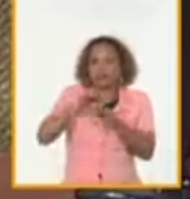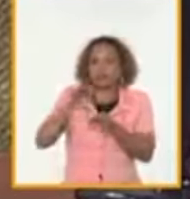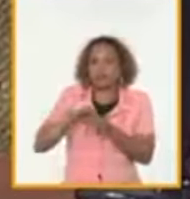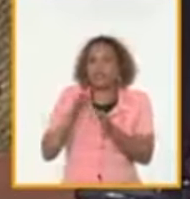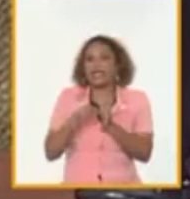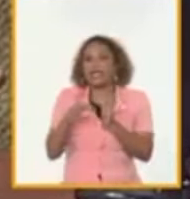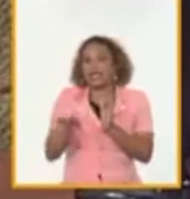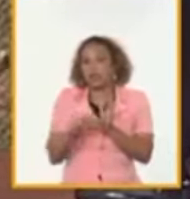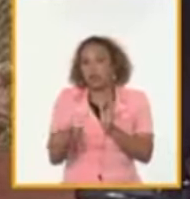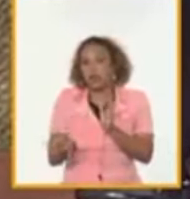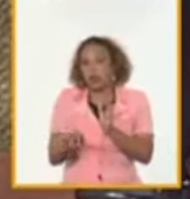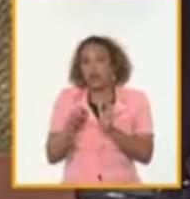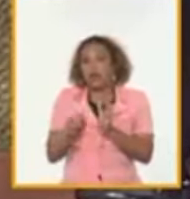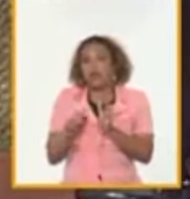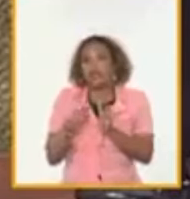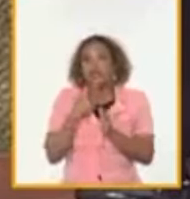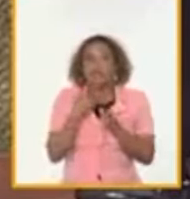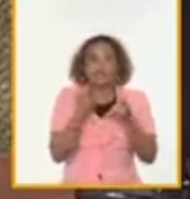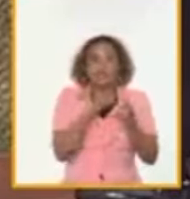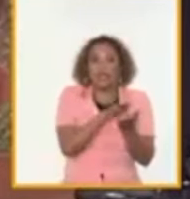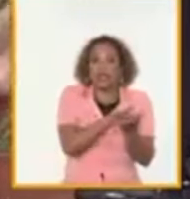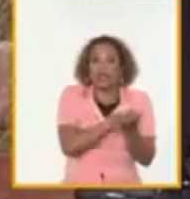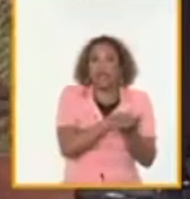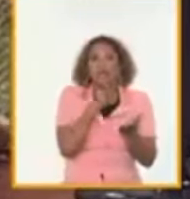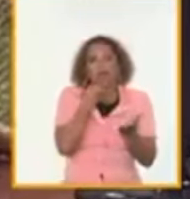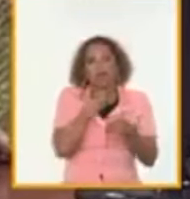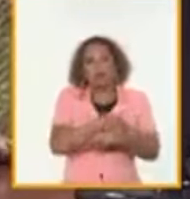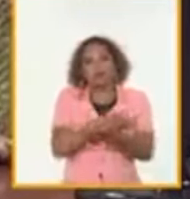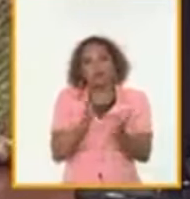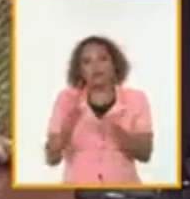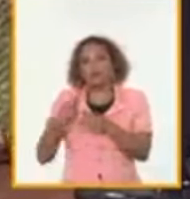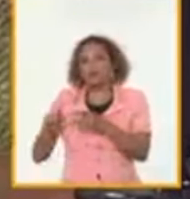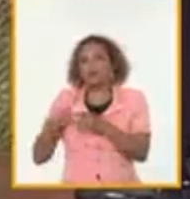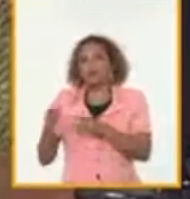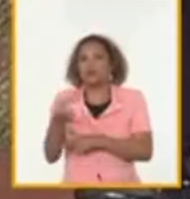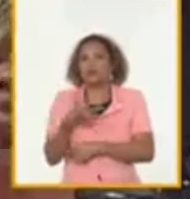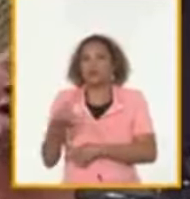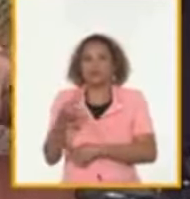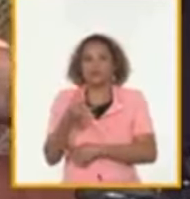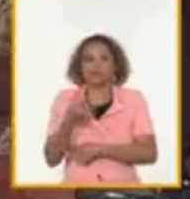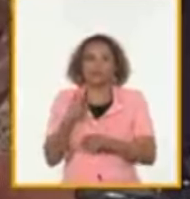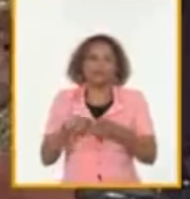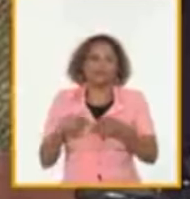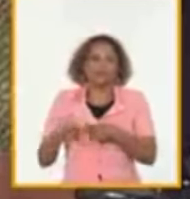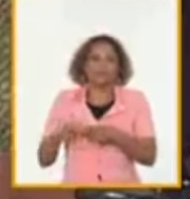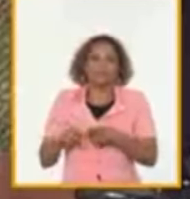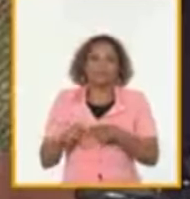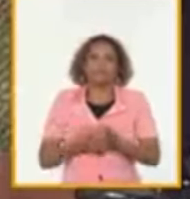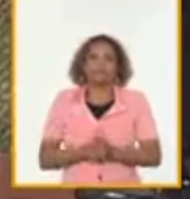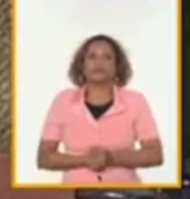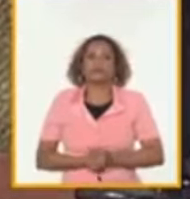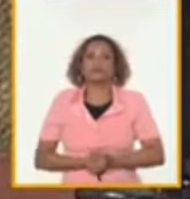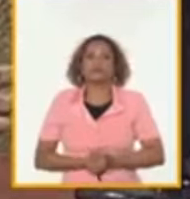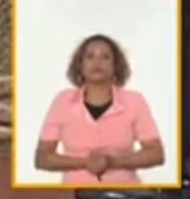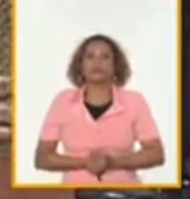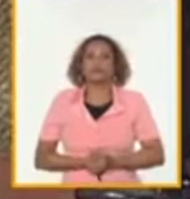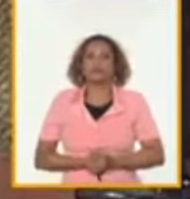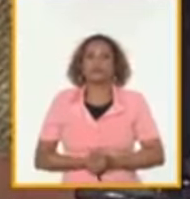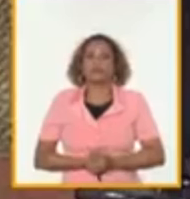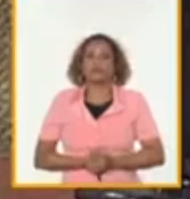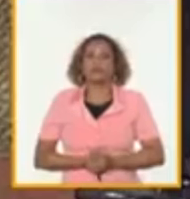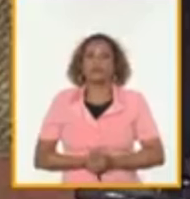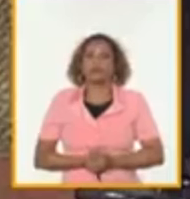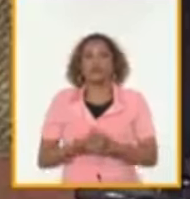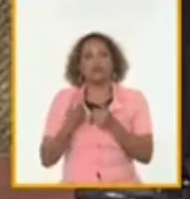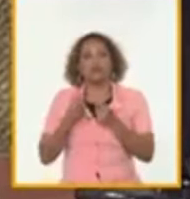entonces el que nos quede poder distribuirlo al resto de lo de los consumidores o llevarlo a otros destinos de la producción y no tener que